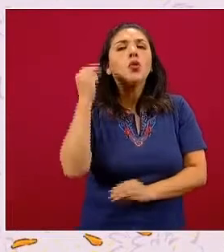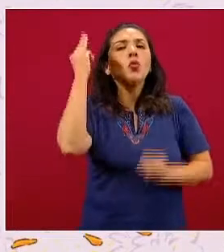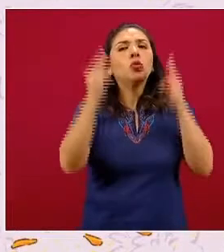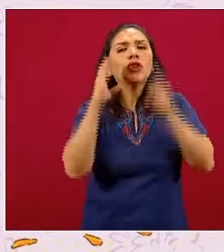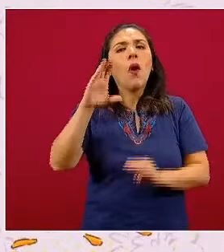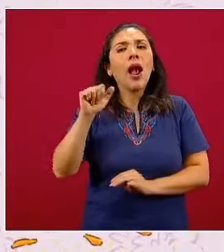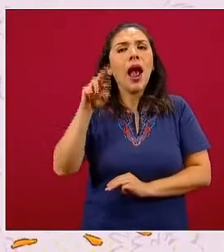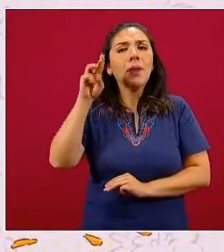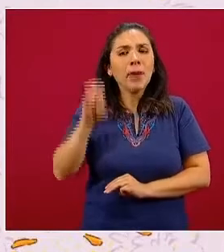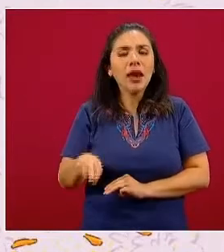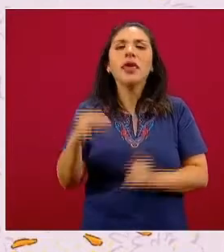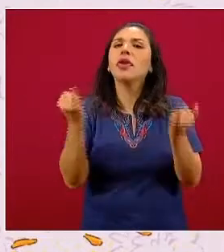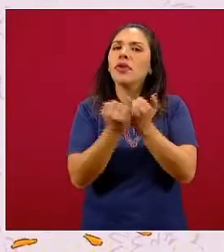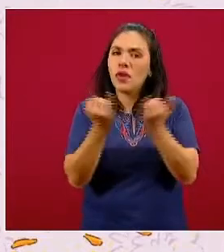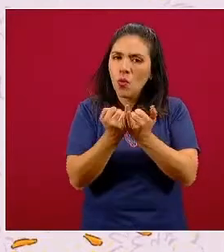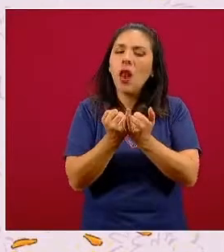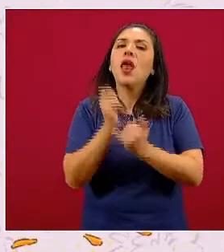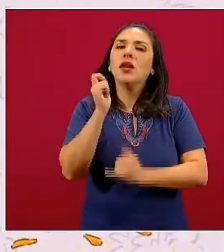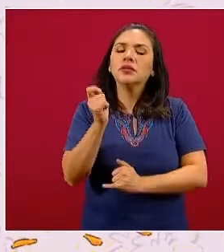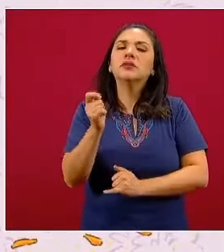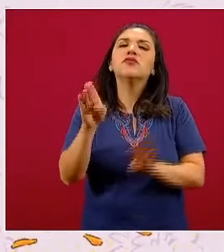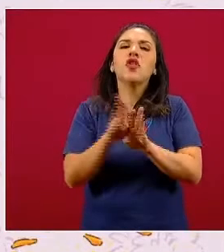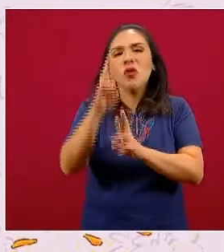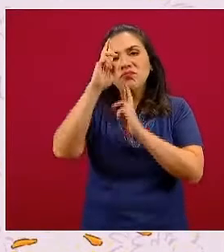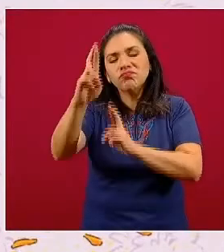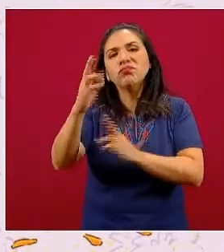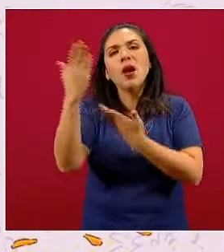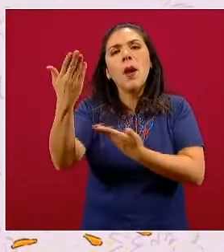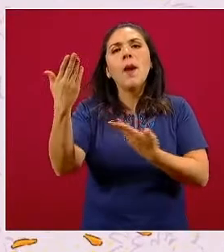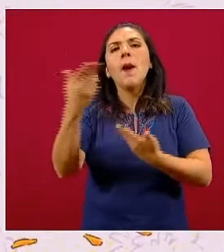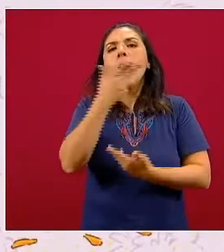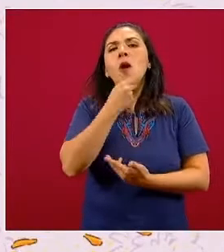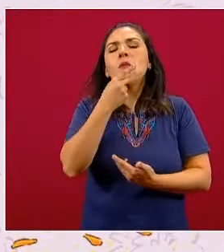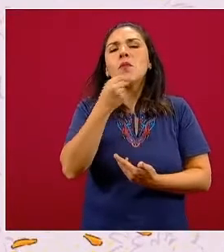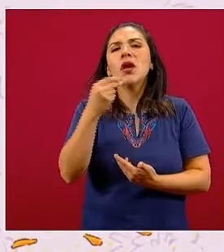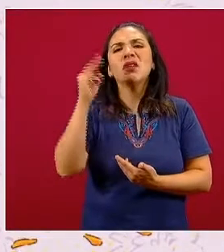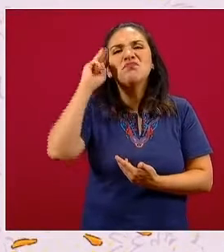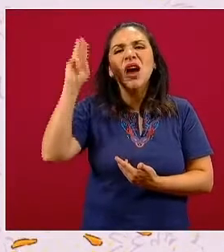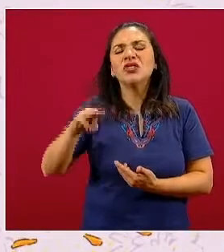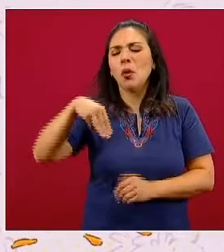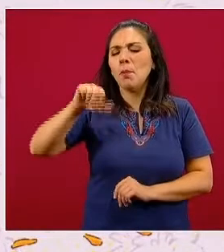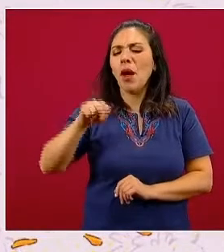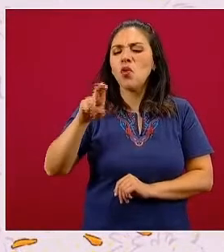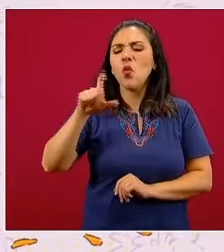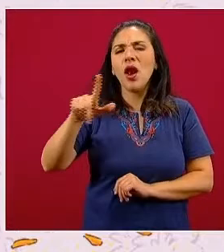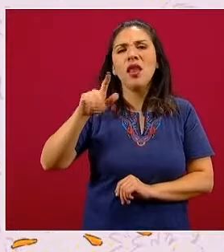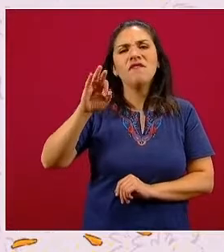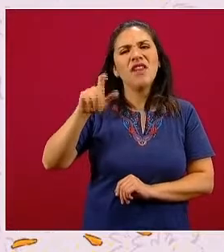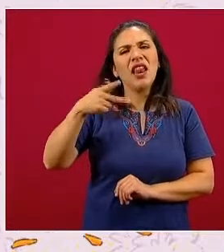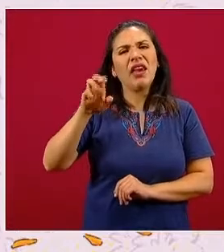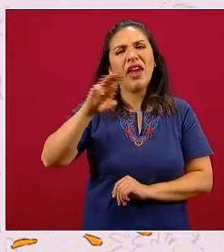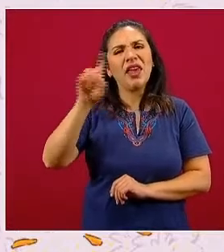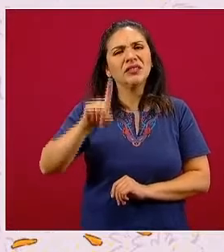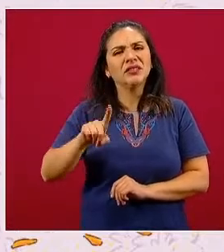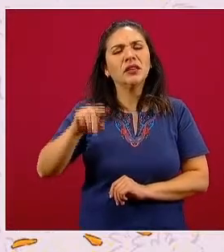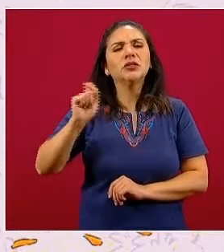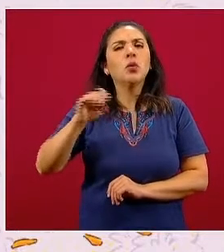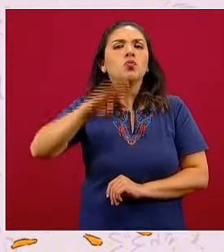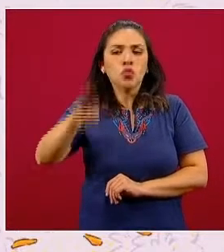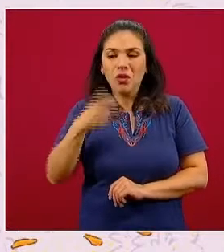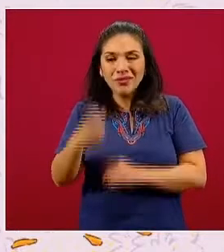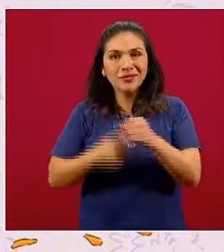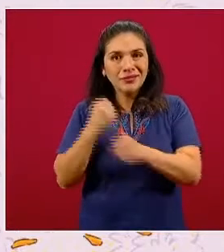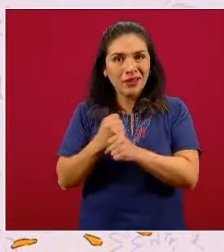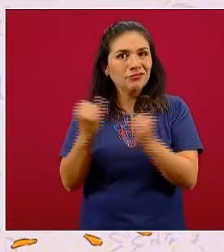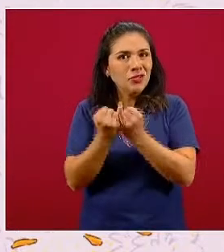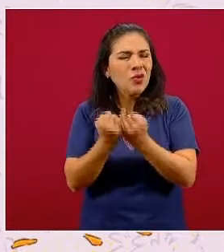también se hace un homenaje al maestro Manuel Felgueres, que falleció también este